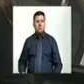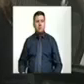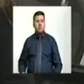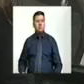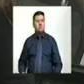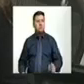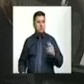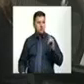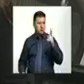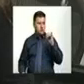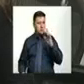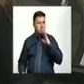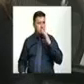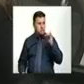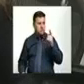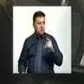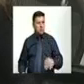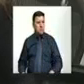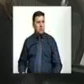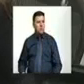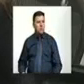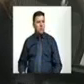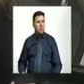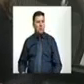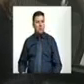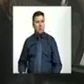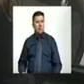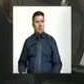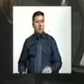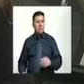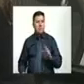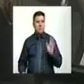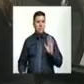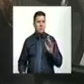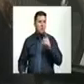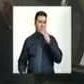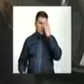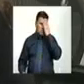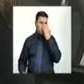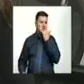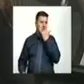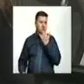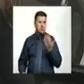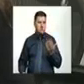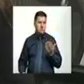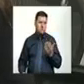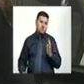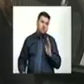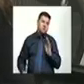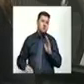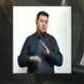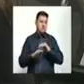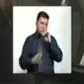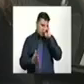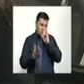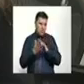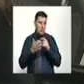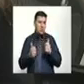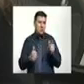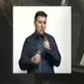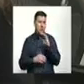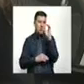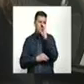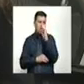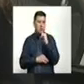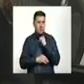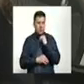Audio para que termine la senadora. De las que nadie conoce todavía el destino. De manera que yo creo que es bueno que los